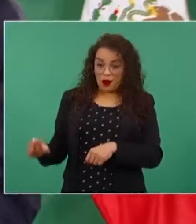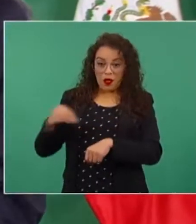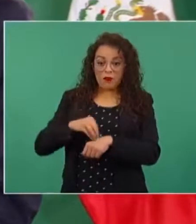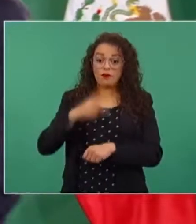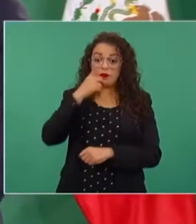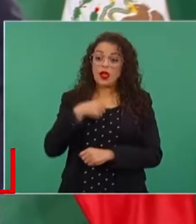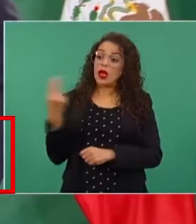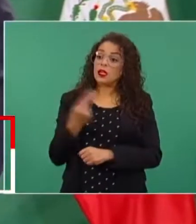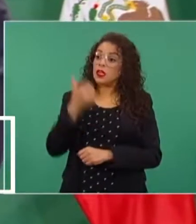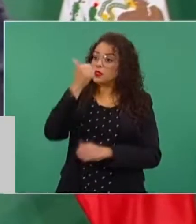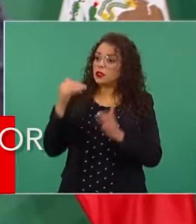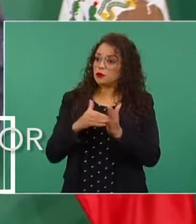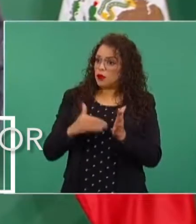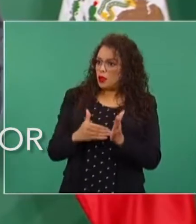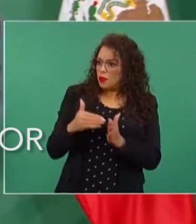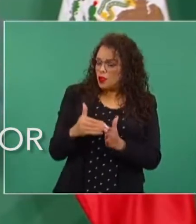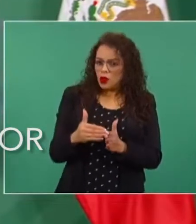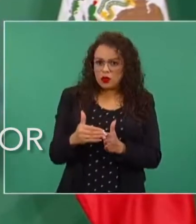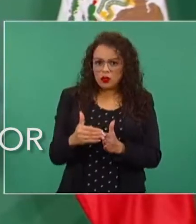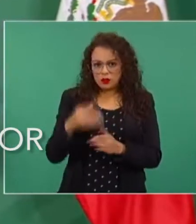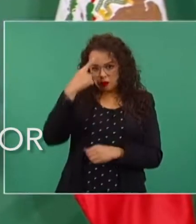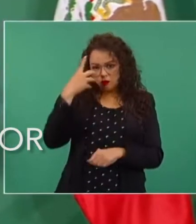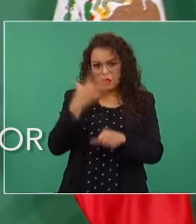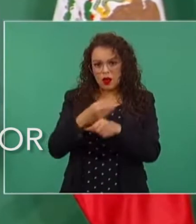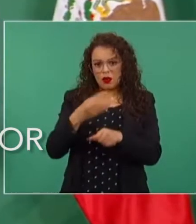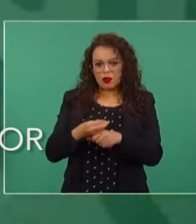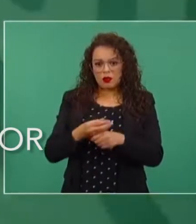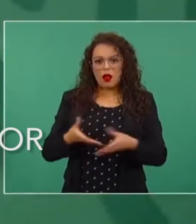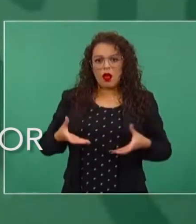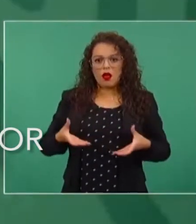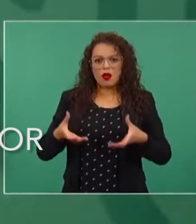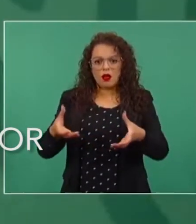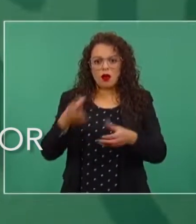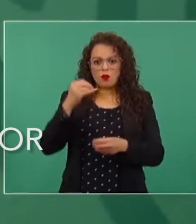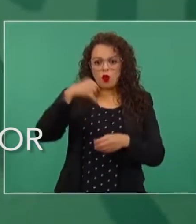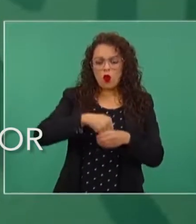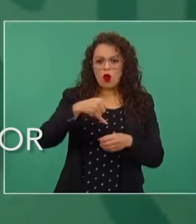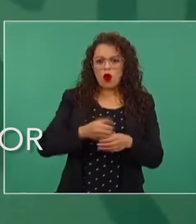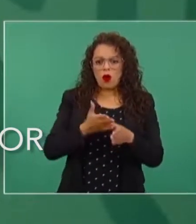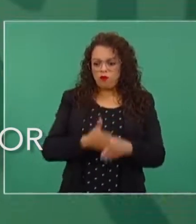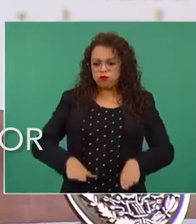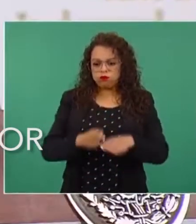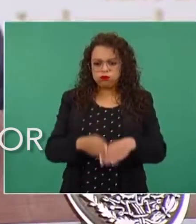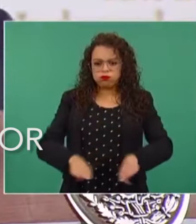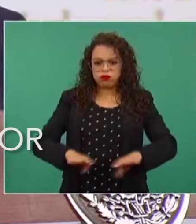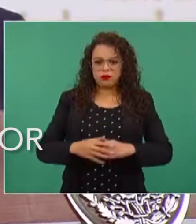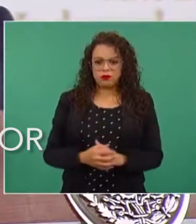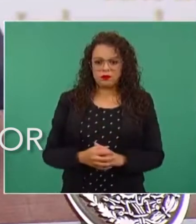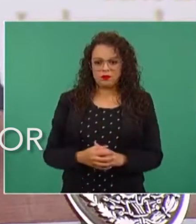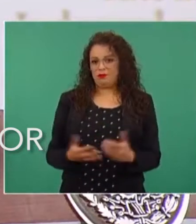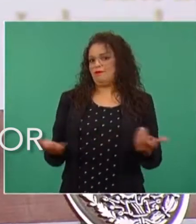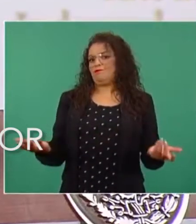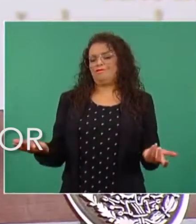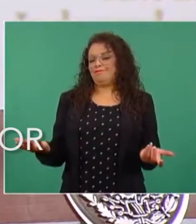necesito 6,000 millones para el bacheo de Hermosillo. Casi está como para que yo le mande a